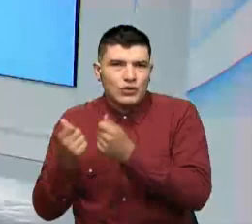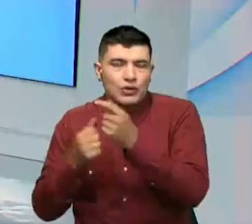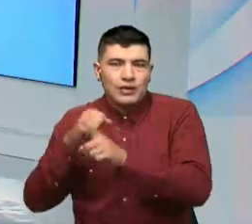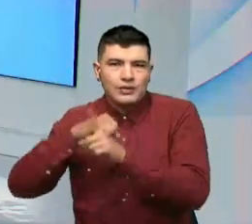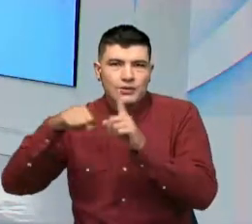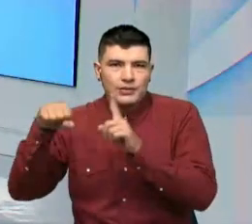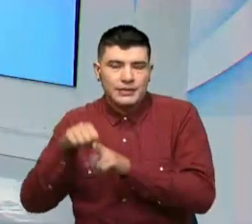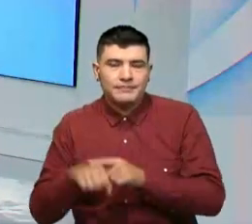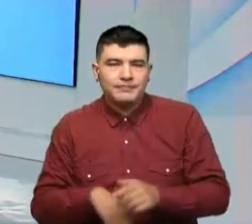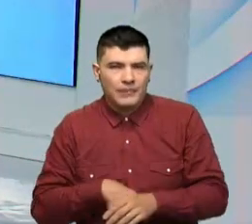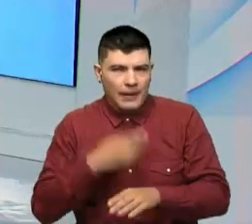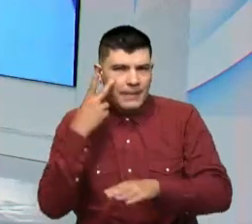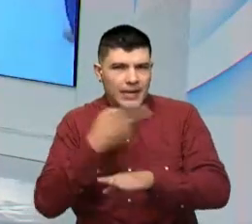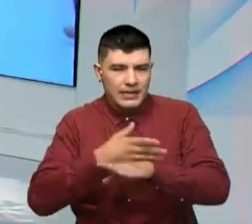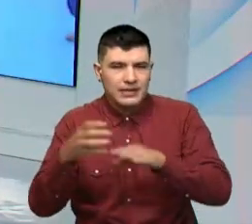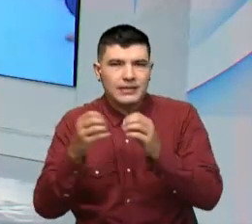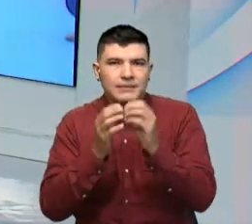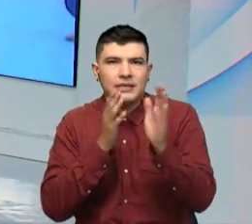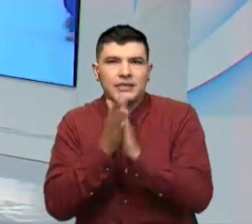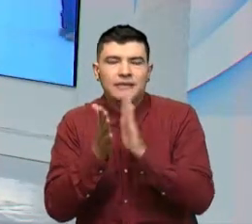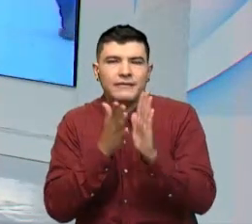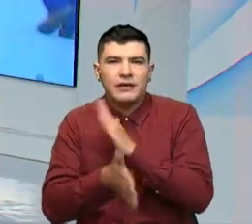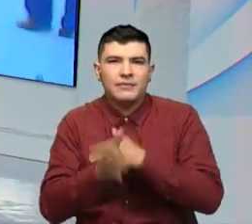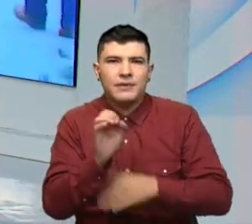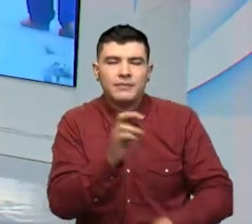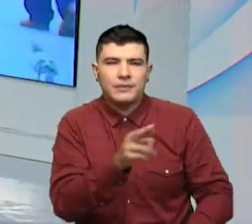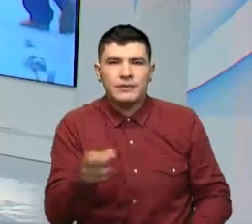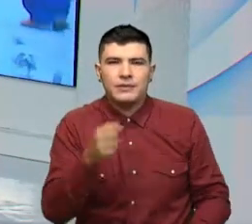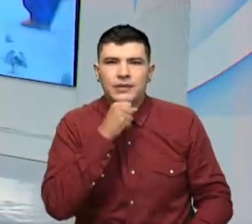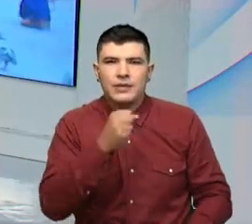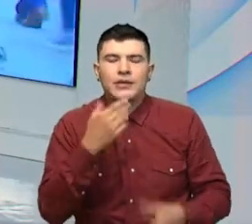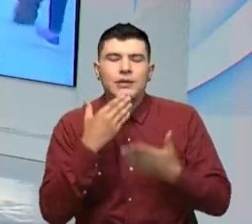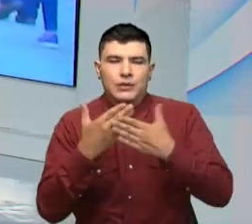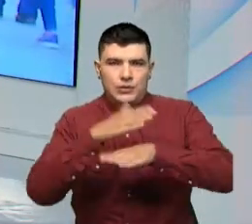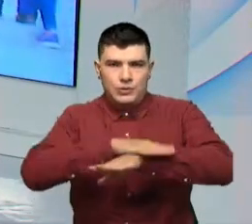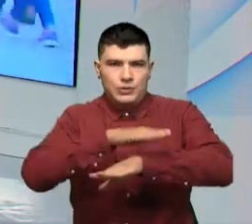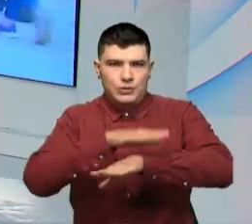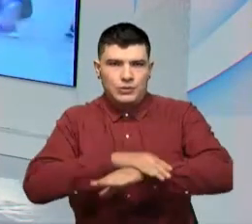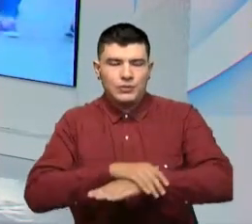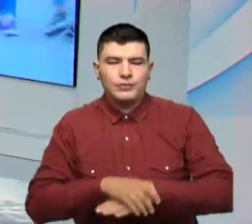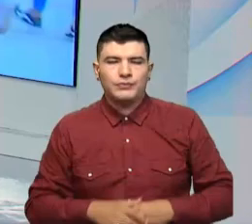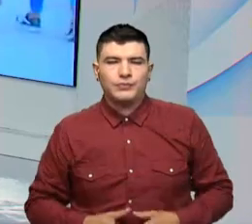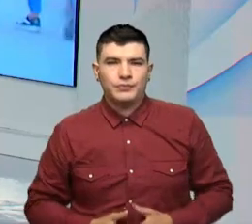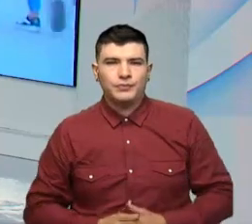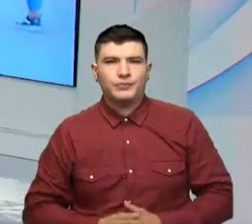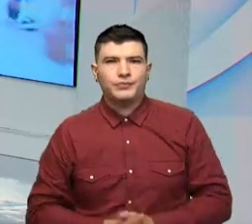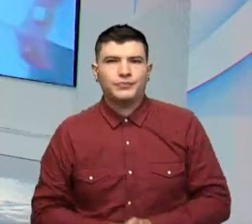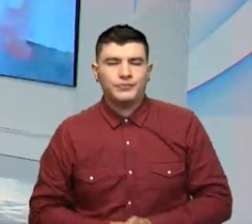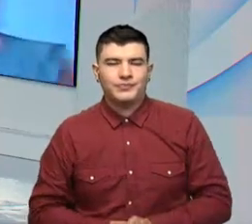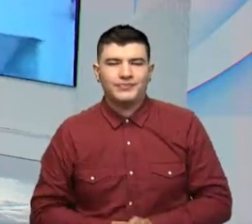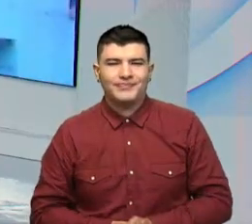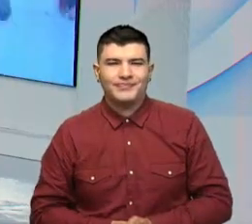en la ciudad. Es la información hasta el momento desde la zona de frontera con la cámara de Héctor Peña, Stephanie Payares para Oriente Noticias. Feliz tarde.